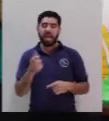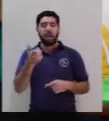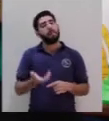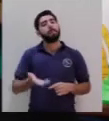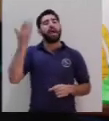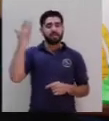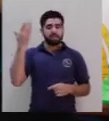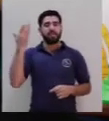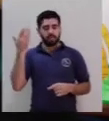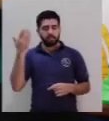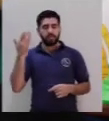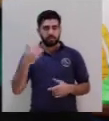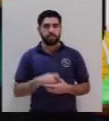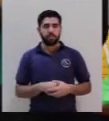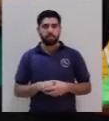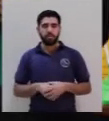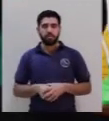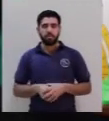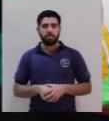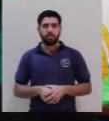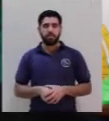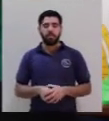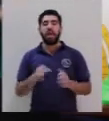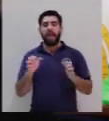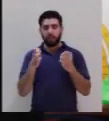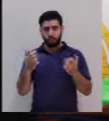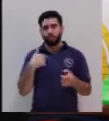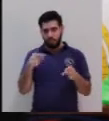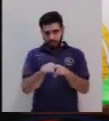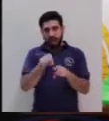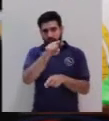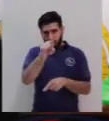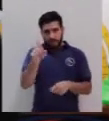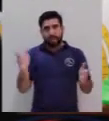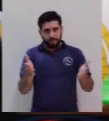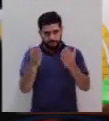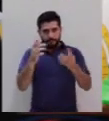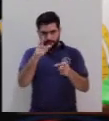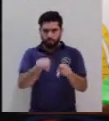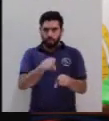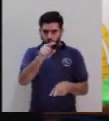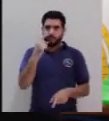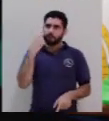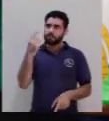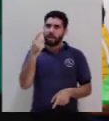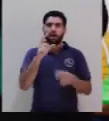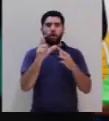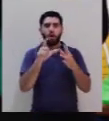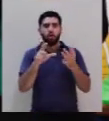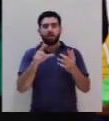docena. Solamente las que compren por docena. Te motivo a ti en casa a que busques un objeto de tu